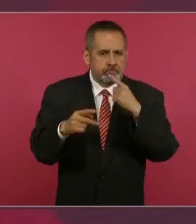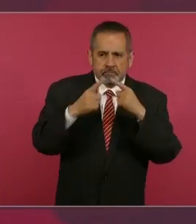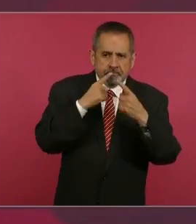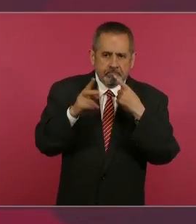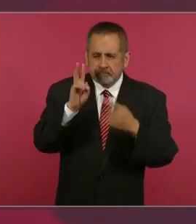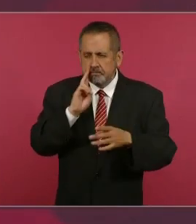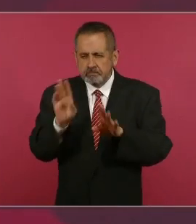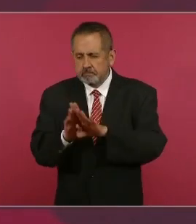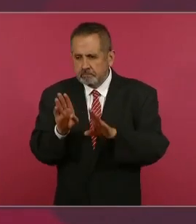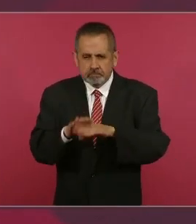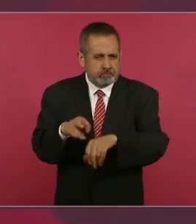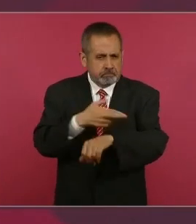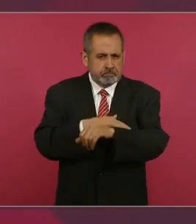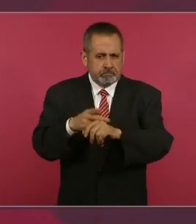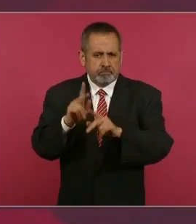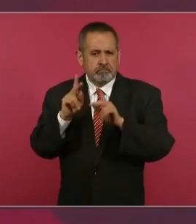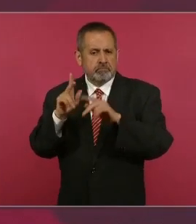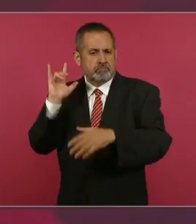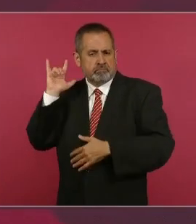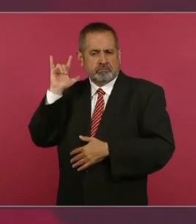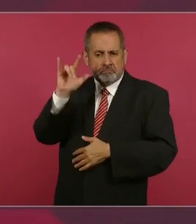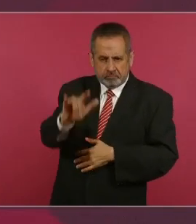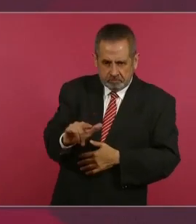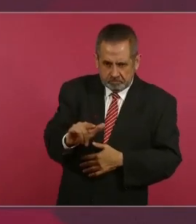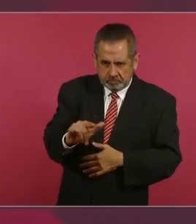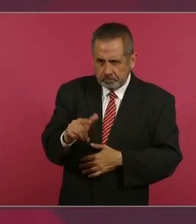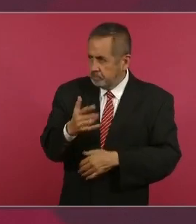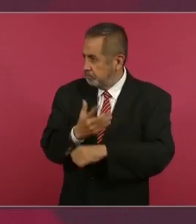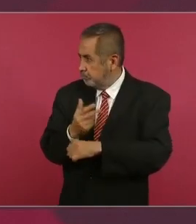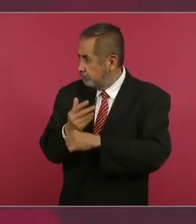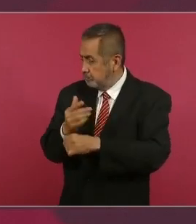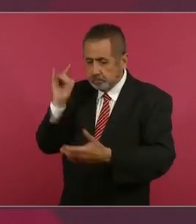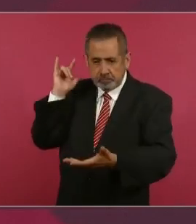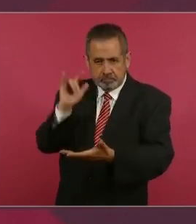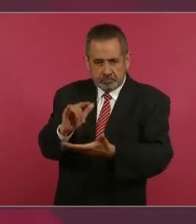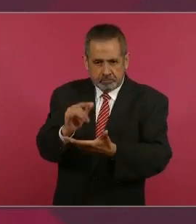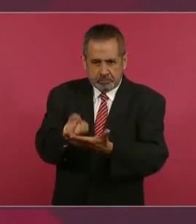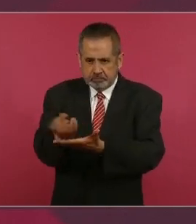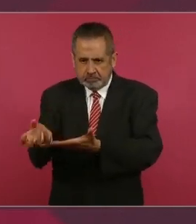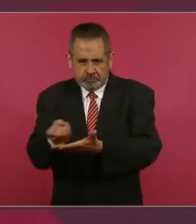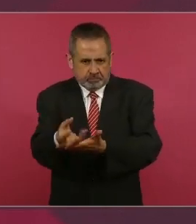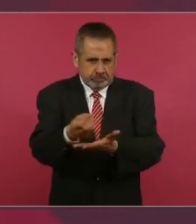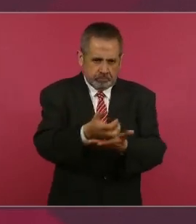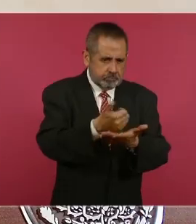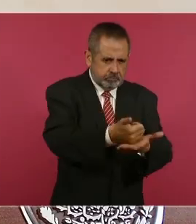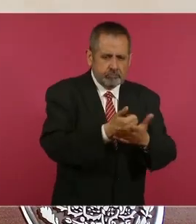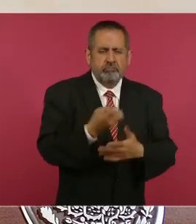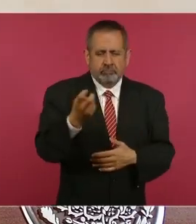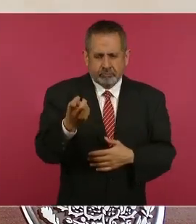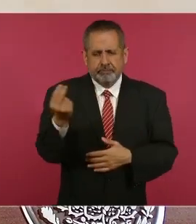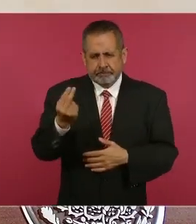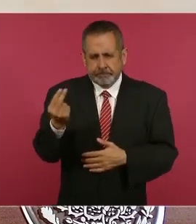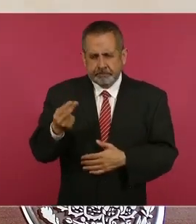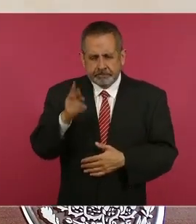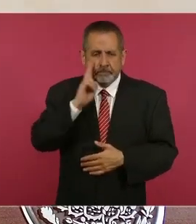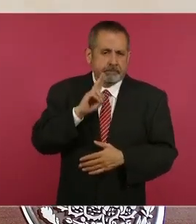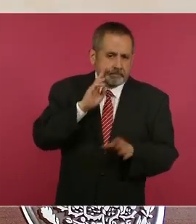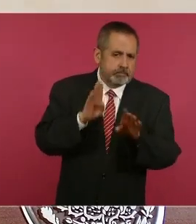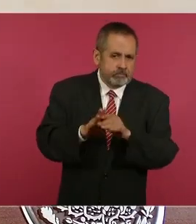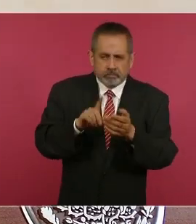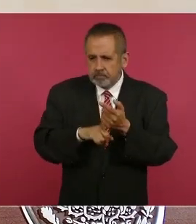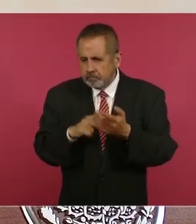establecer un puente aéreo, que lo necesitamos. Vamos a ver